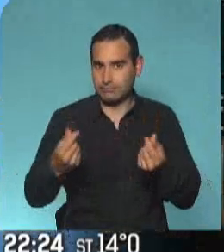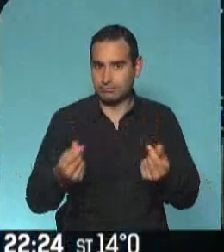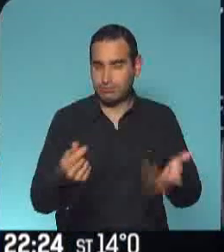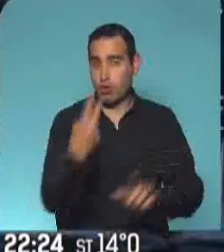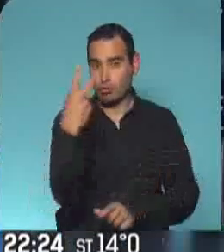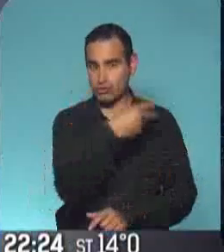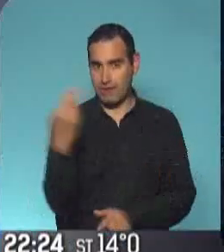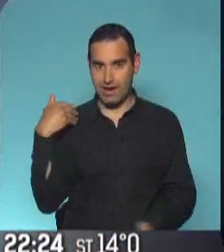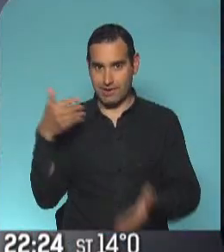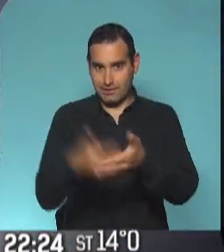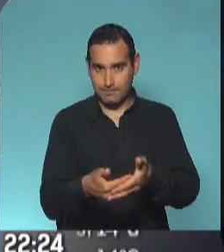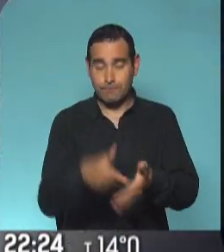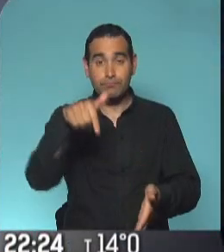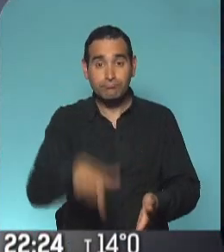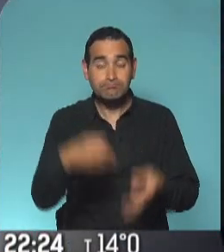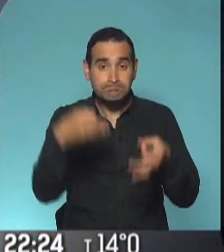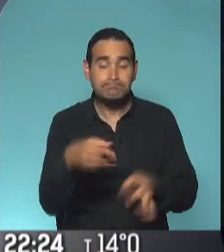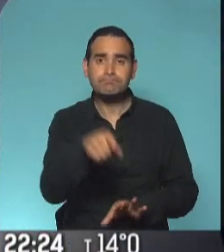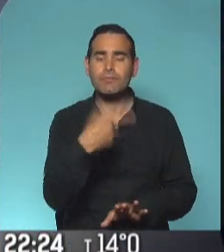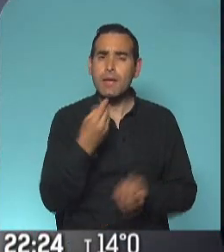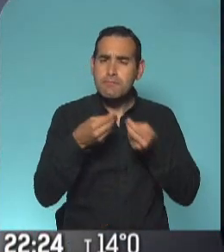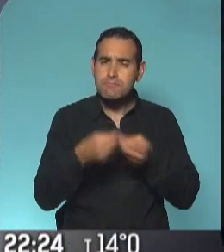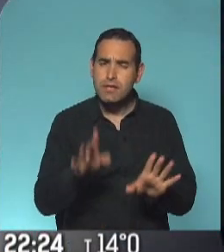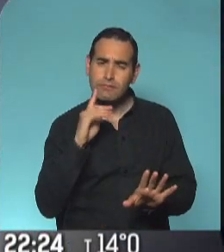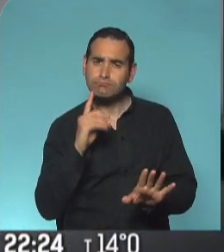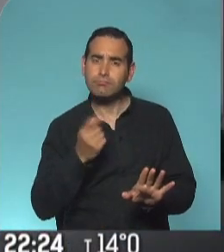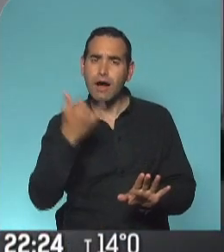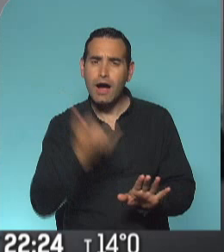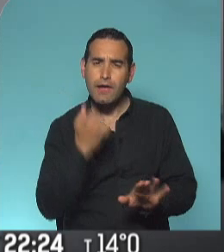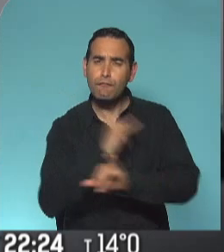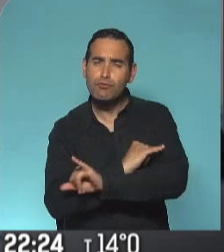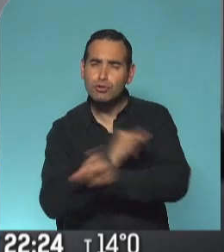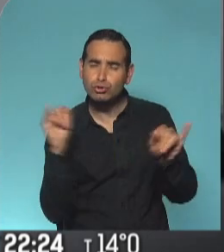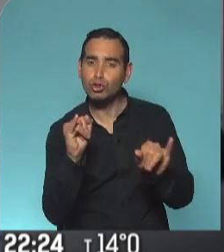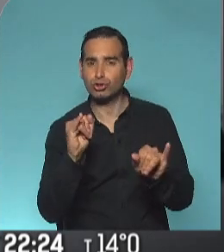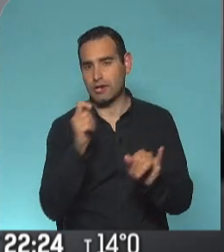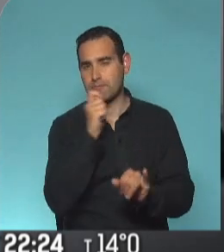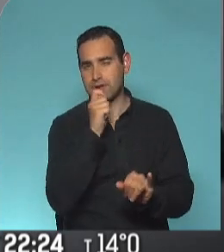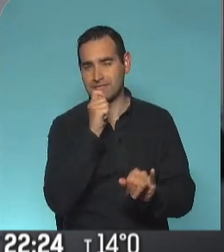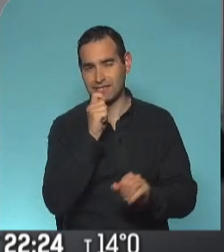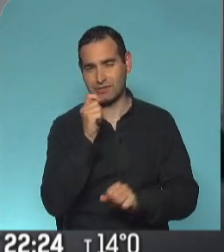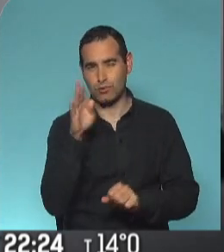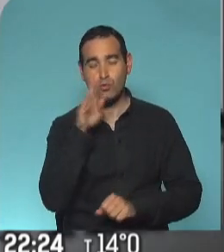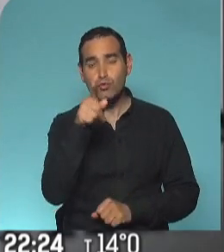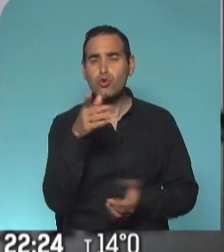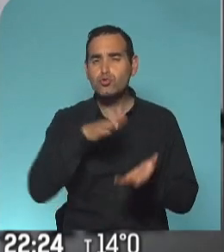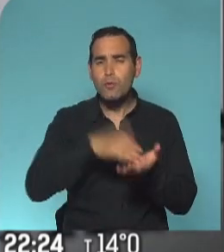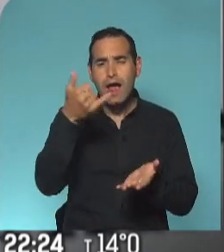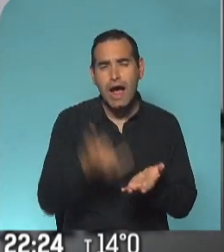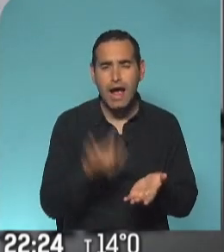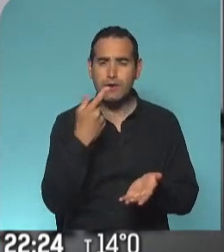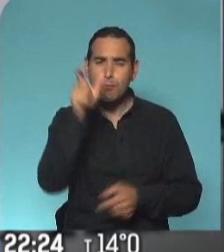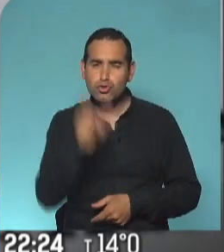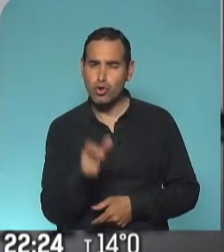2 semanas. Fue entonces cuando empezaron a aparecer las primeras informaciones en la prensa estadounidense sobre la existencia de un